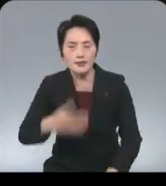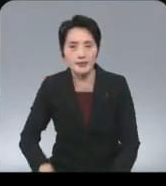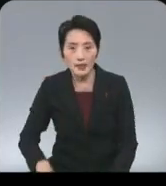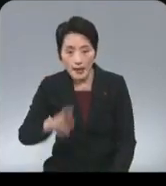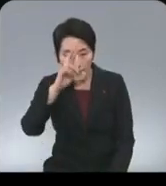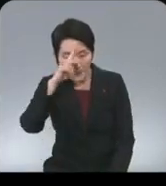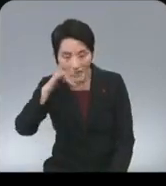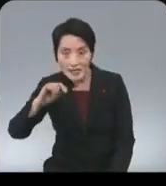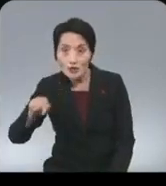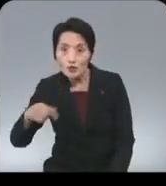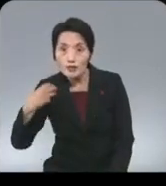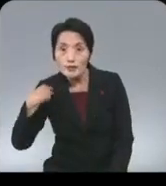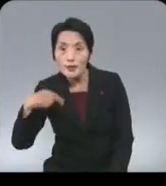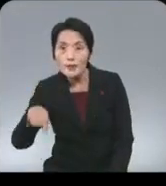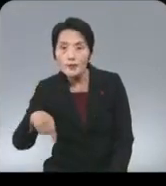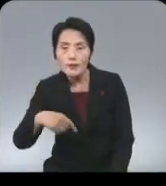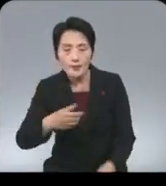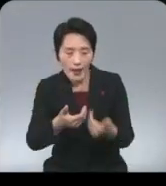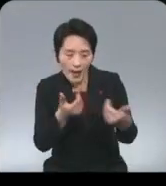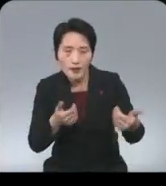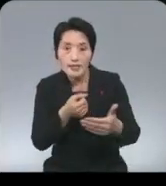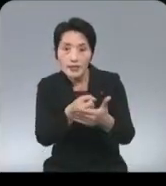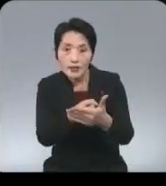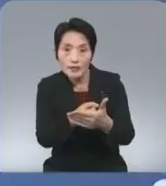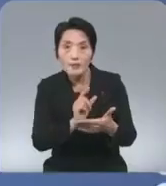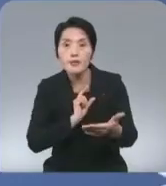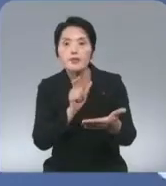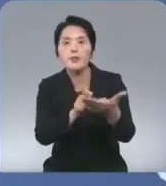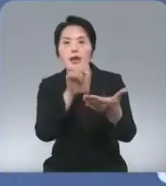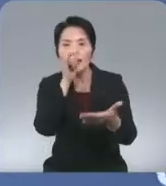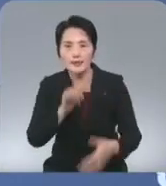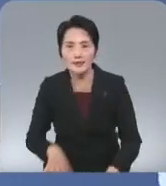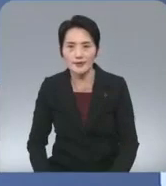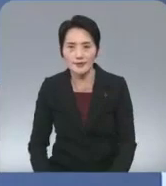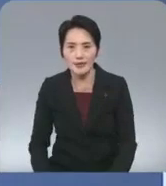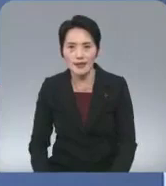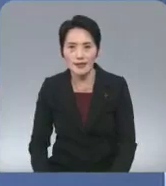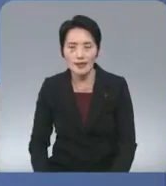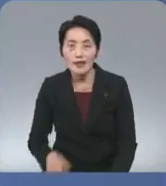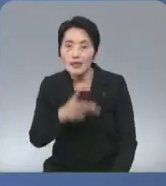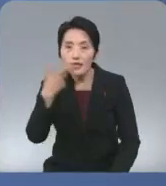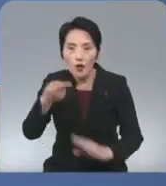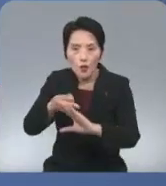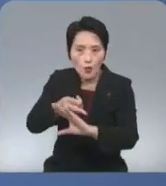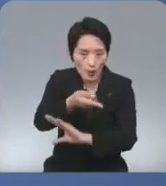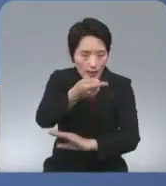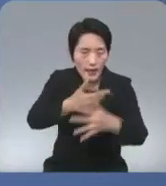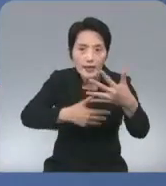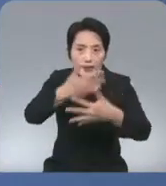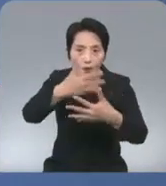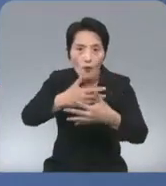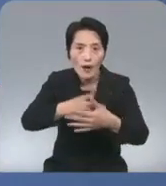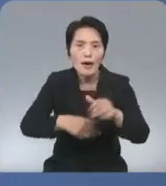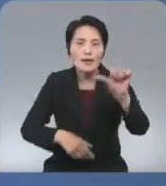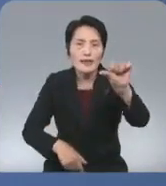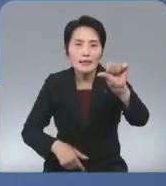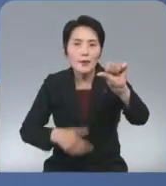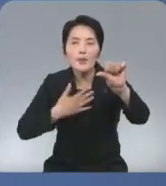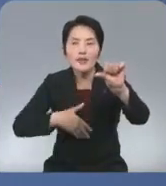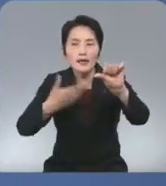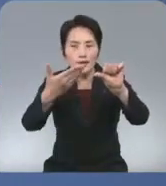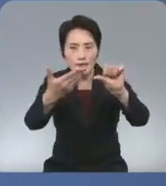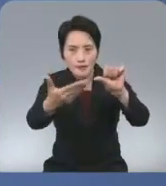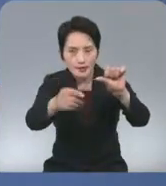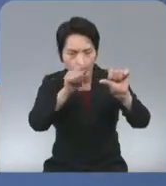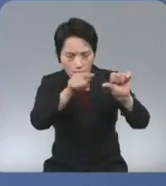película surcoreana compite con otras cuatro candidatas Sin novedad en el frente Argentina 1985 Close y